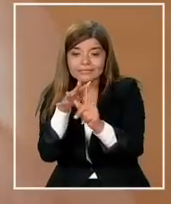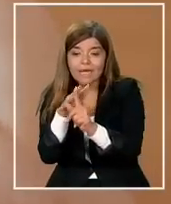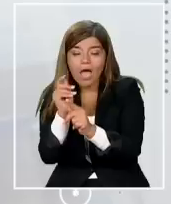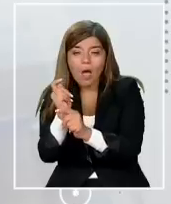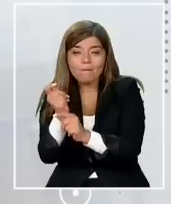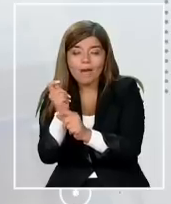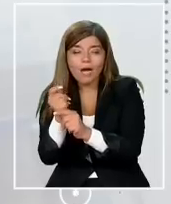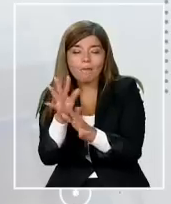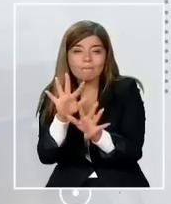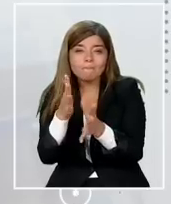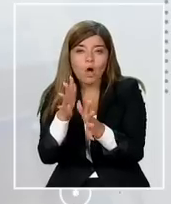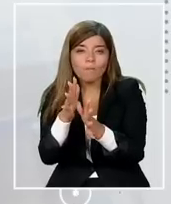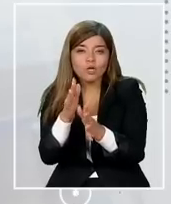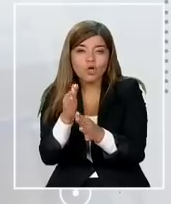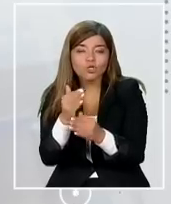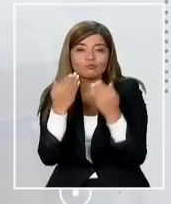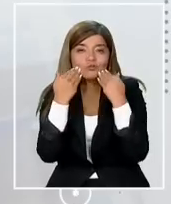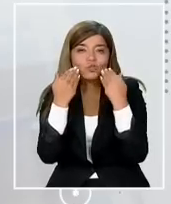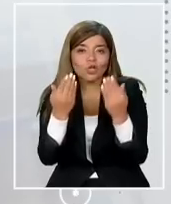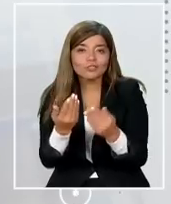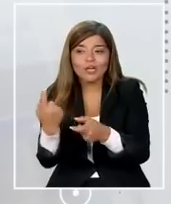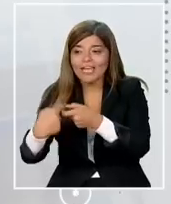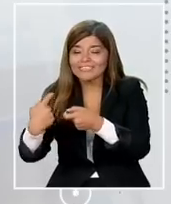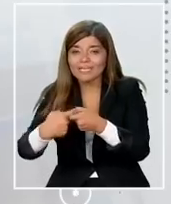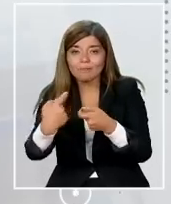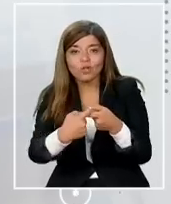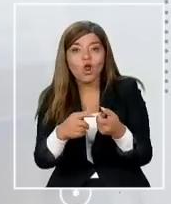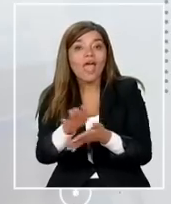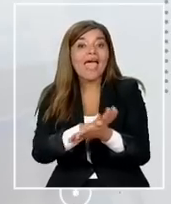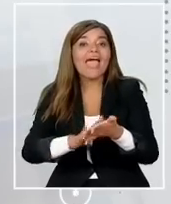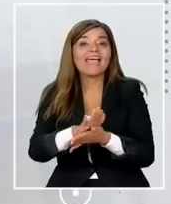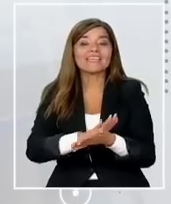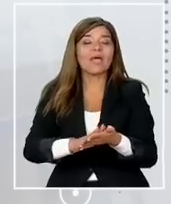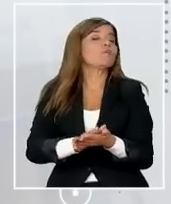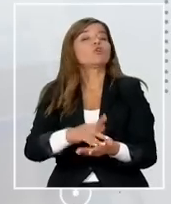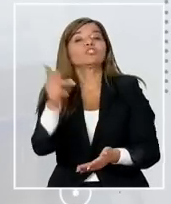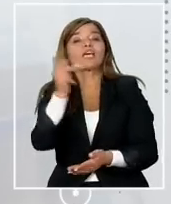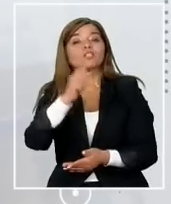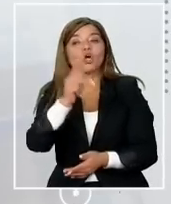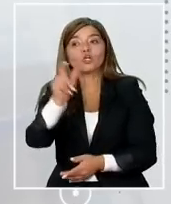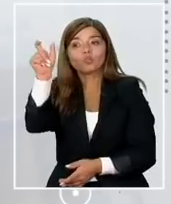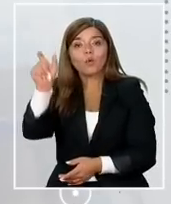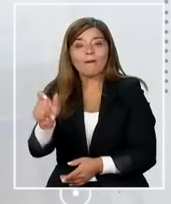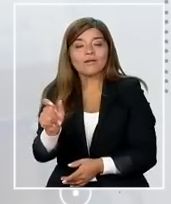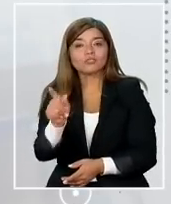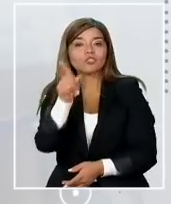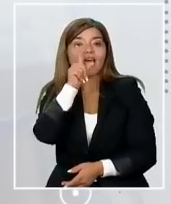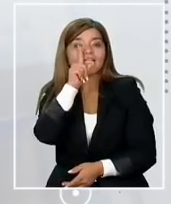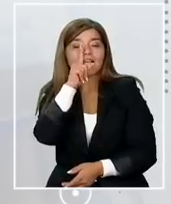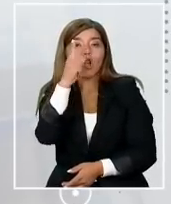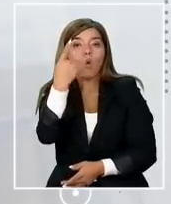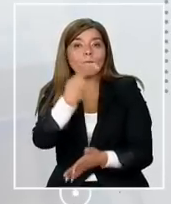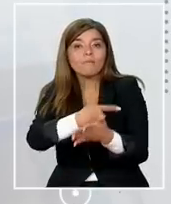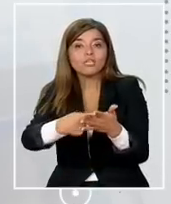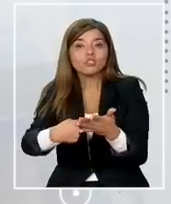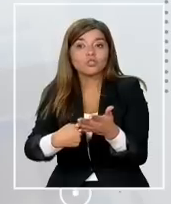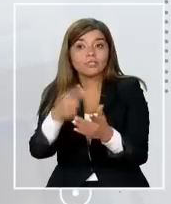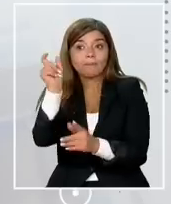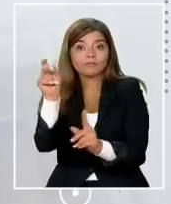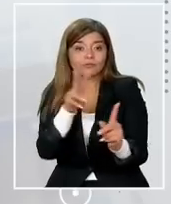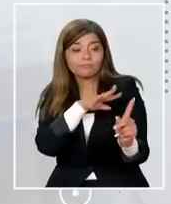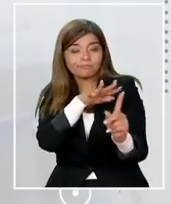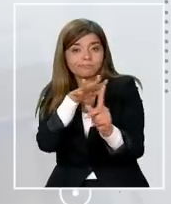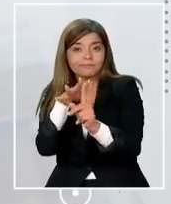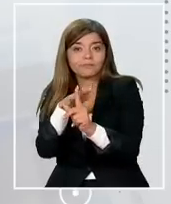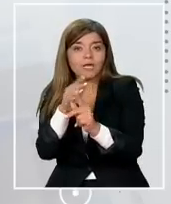concepto de publicidad, donaciones y suscriptores. Por ejemplo, si en TikTok una persona tiene 1 millón de seguidores, el ingreso